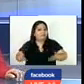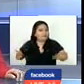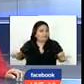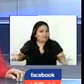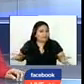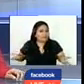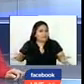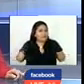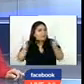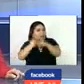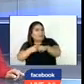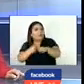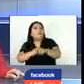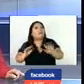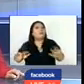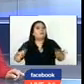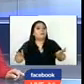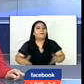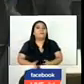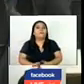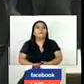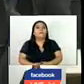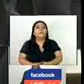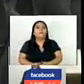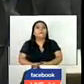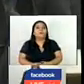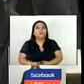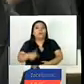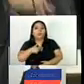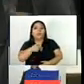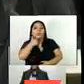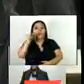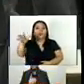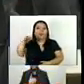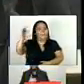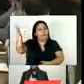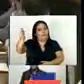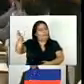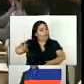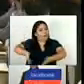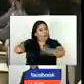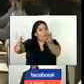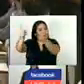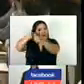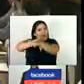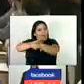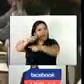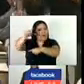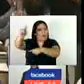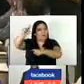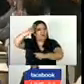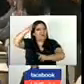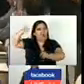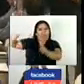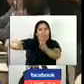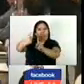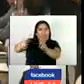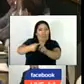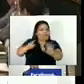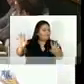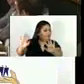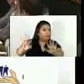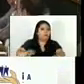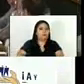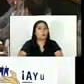a qué se deben esos campos. Le voy a pedir, ministro, que desmantéle ese monumento, por favor. Es un insulto al pueblo salvadoreño.